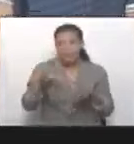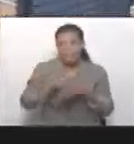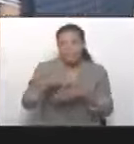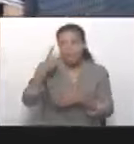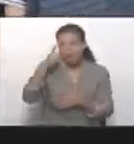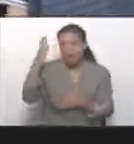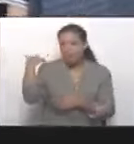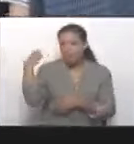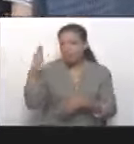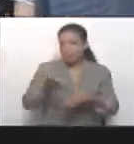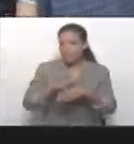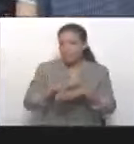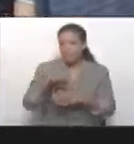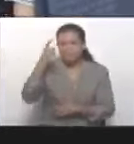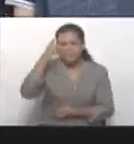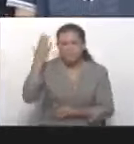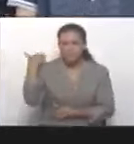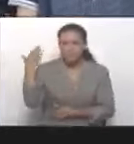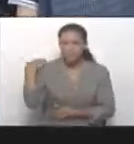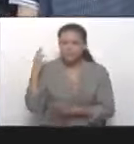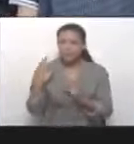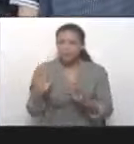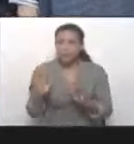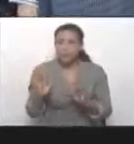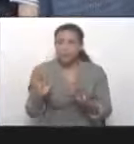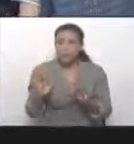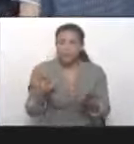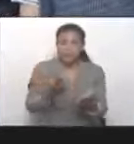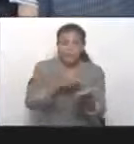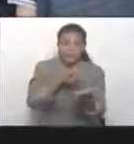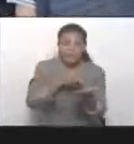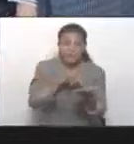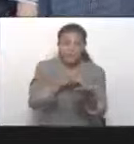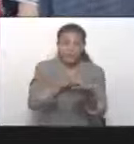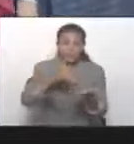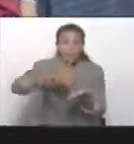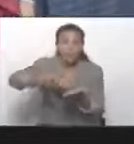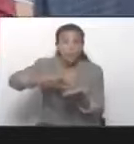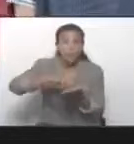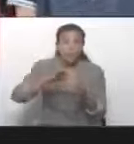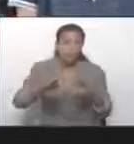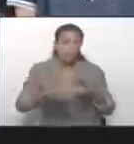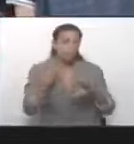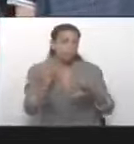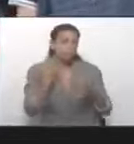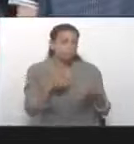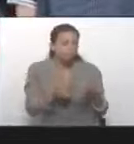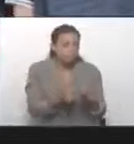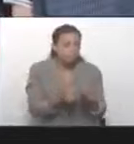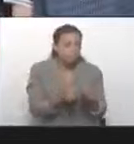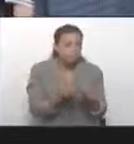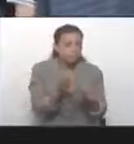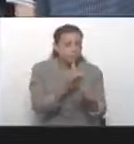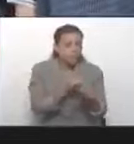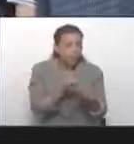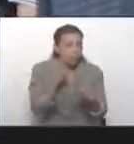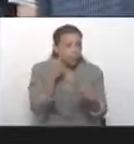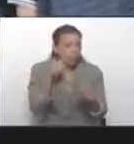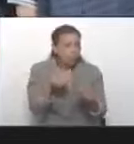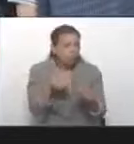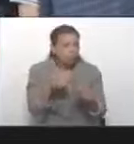pasado, que me enviaron la canción a mi celular, ¿no? Por mi WhatsApp. Me llegó al WhatsApp y yo la